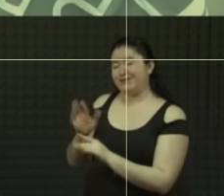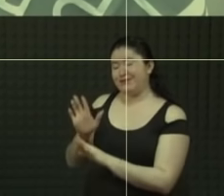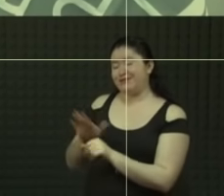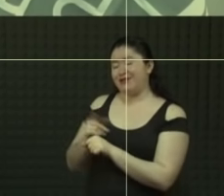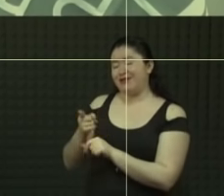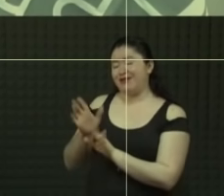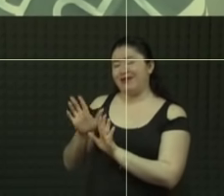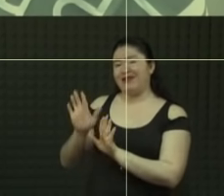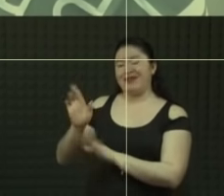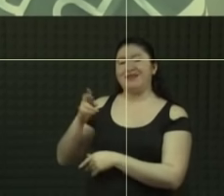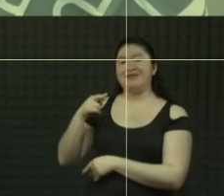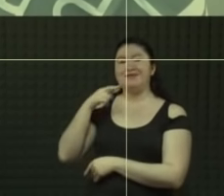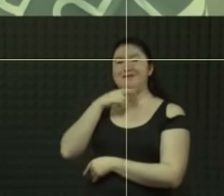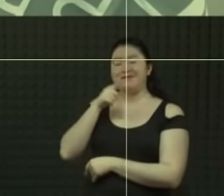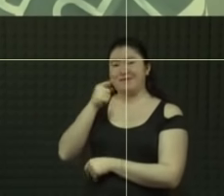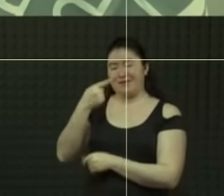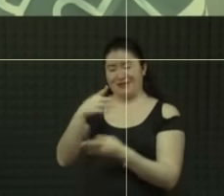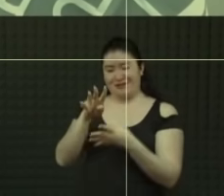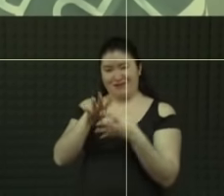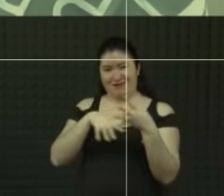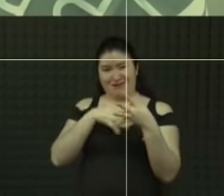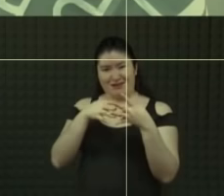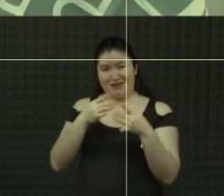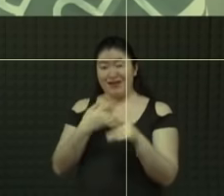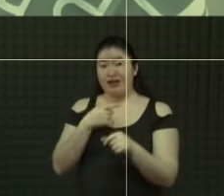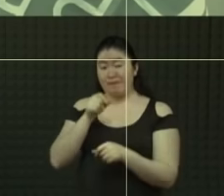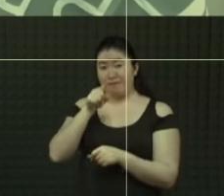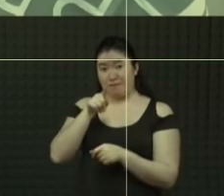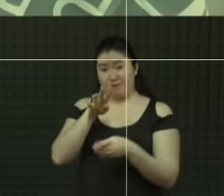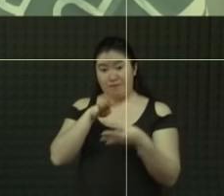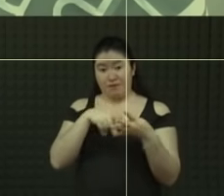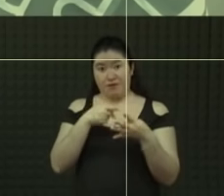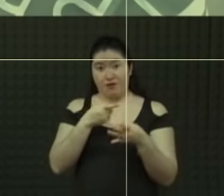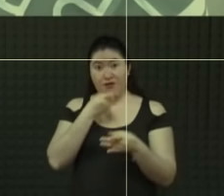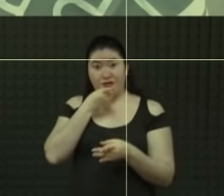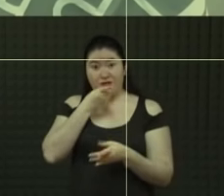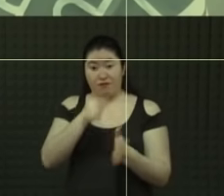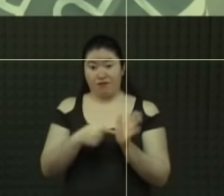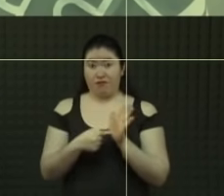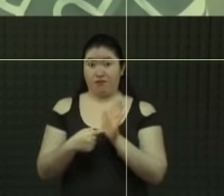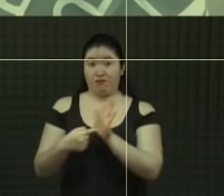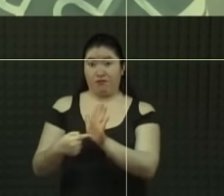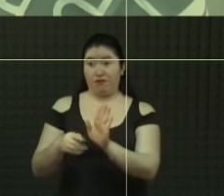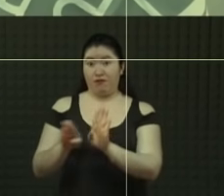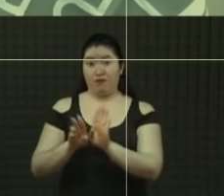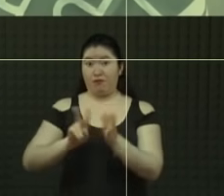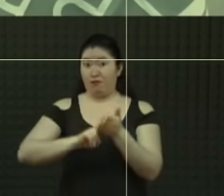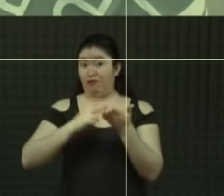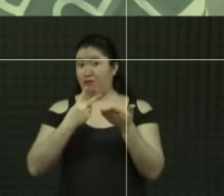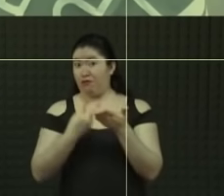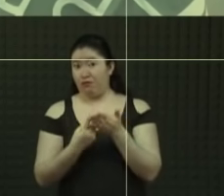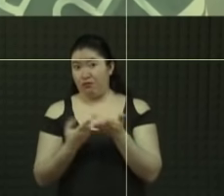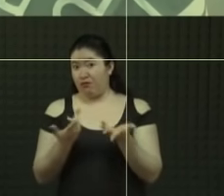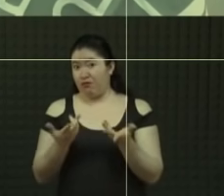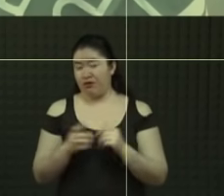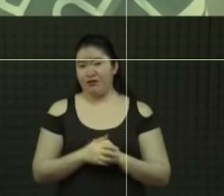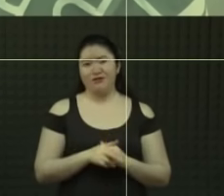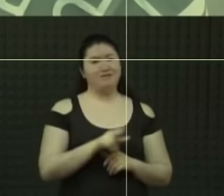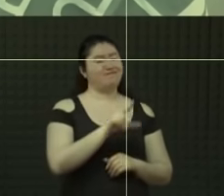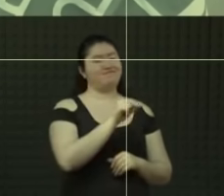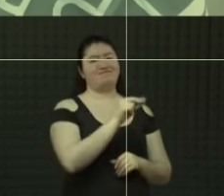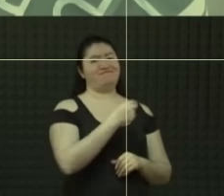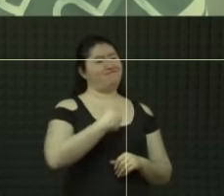Perfecto, es que es la cifra que está en la Plataforma Nacional de Transparencia, por eso le preguntaba si hay algún, sí, pero no hay, algún motivo.